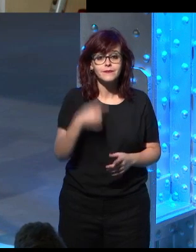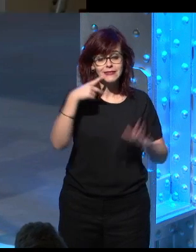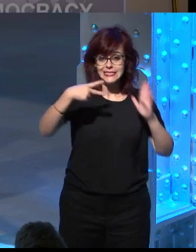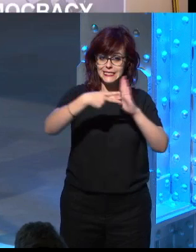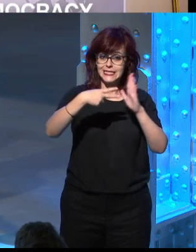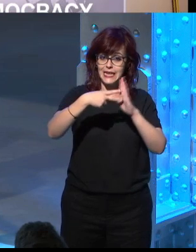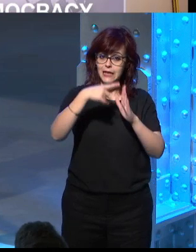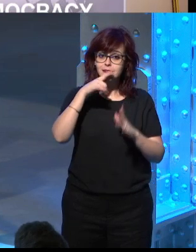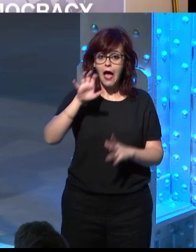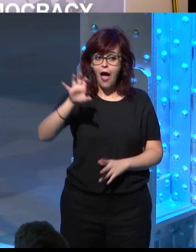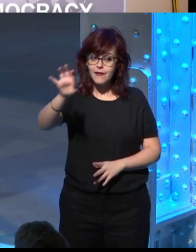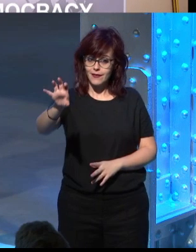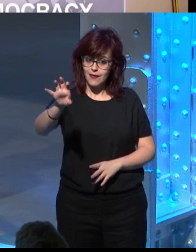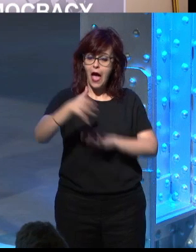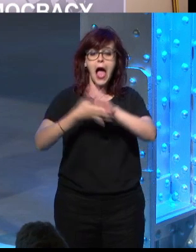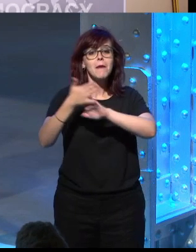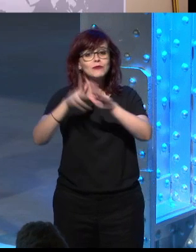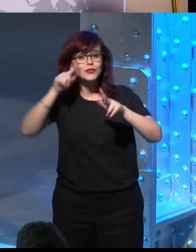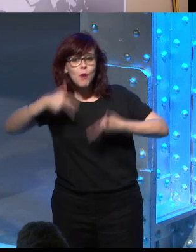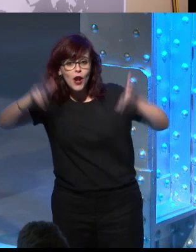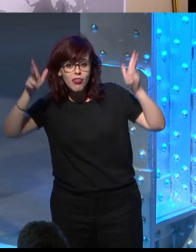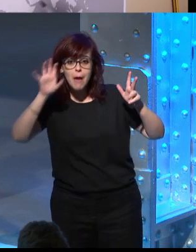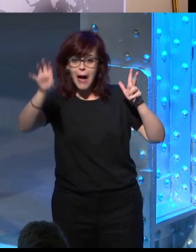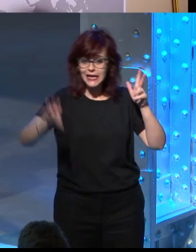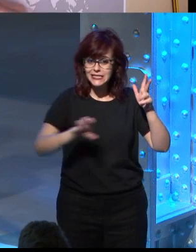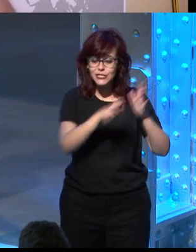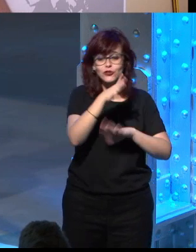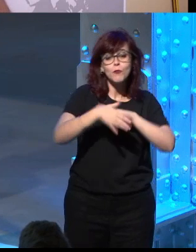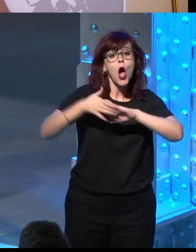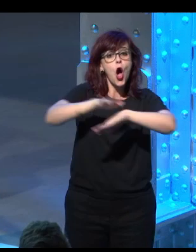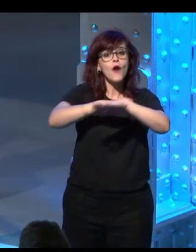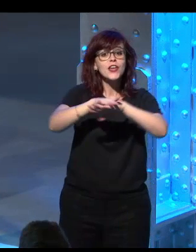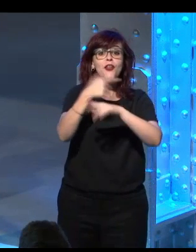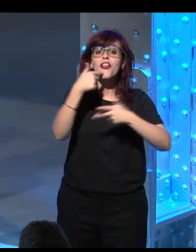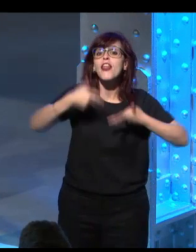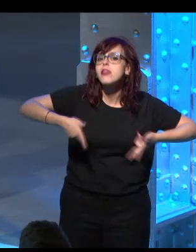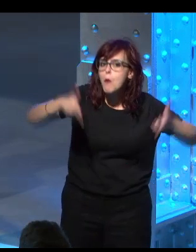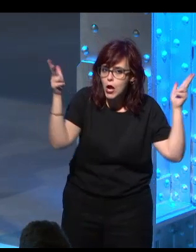Siria está aquí. Hablemos de democracia. Estos son los países cuyos gobiernos dicen ser democráticos.